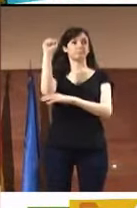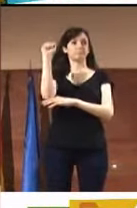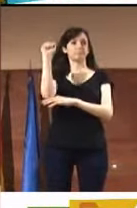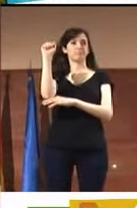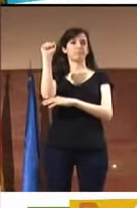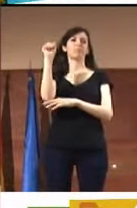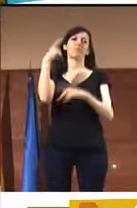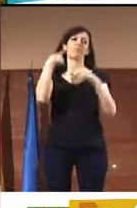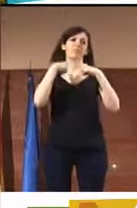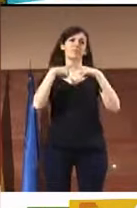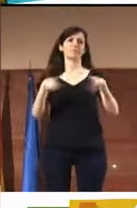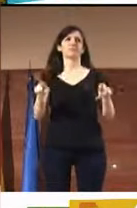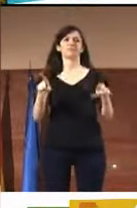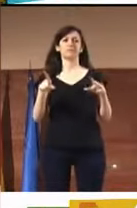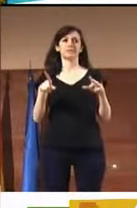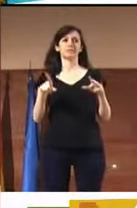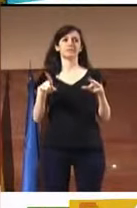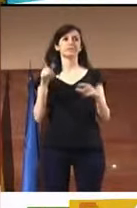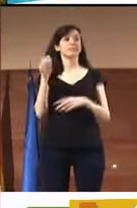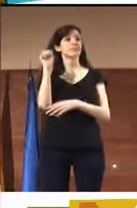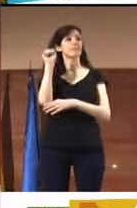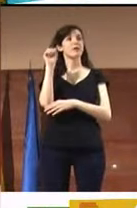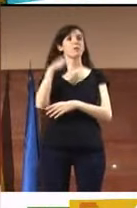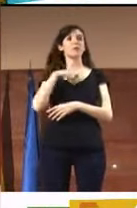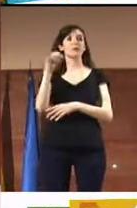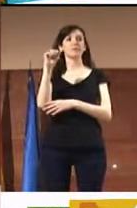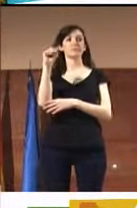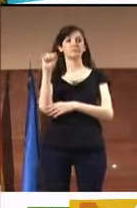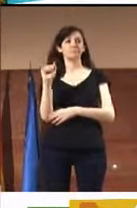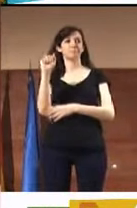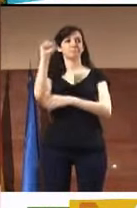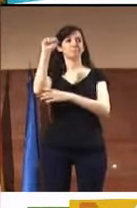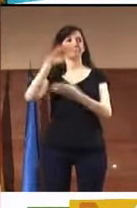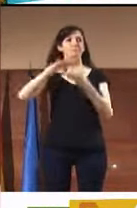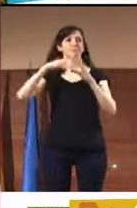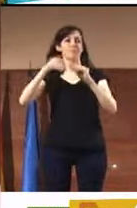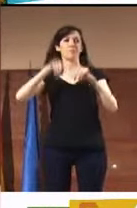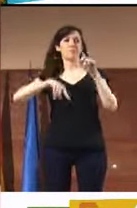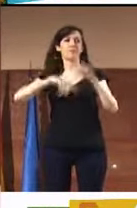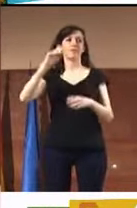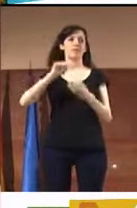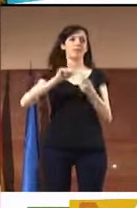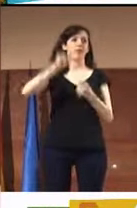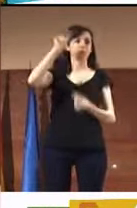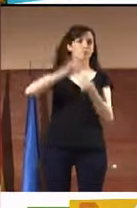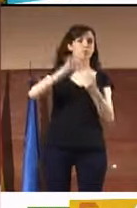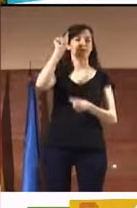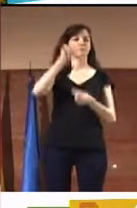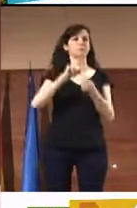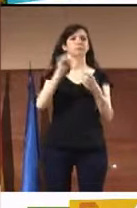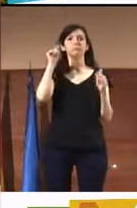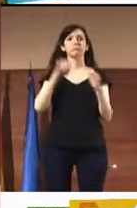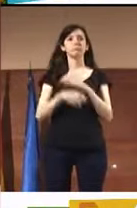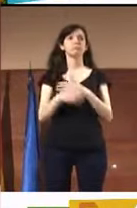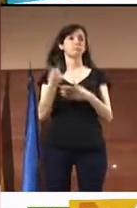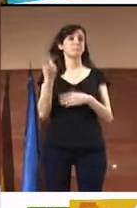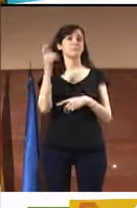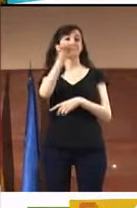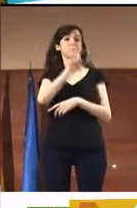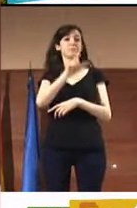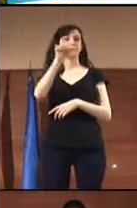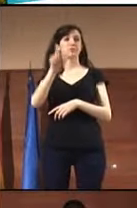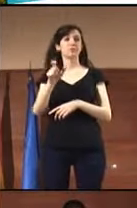son distintos. O sea, tienes la posibilidad de regularlo, de ajustarlo en altura, en profundidad. Esto para personas que